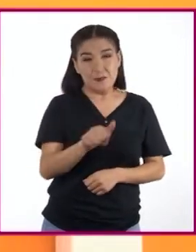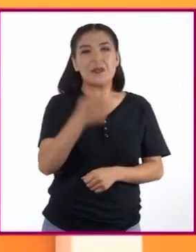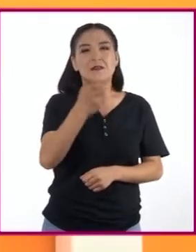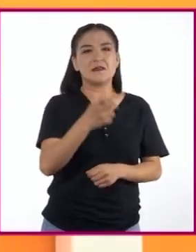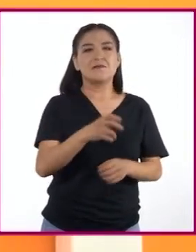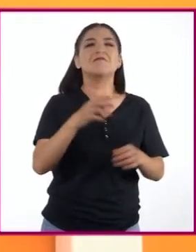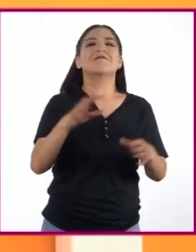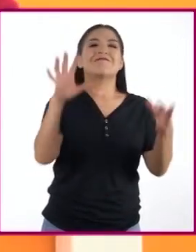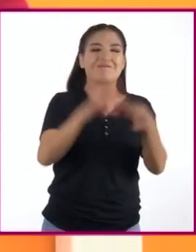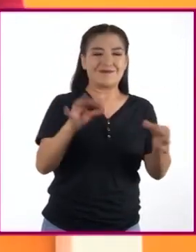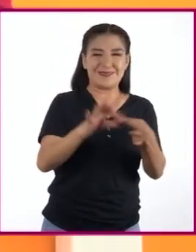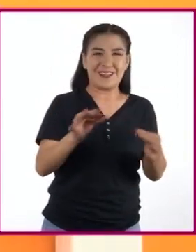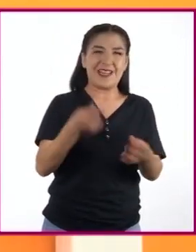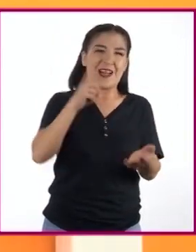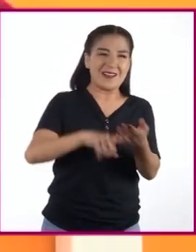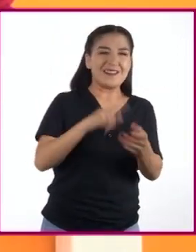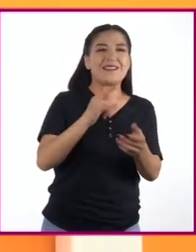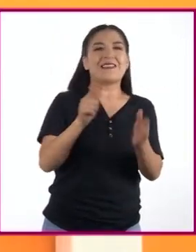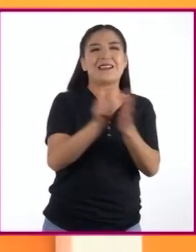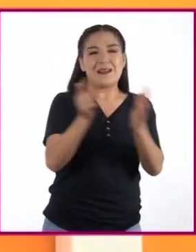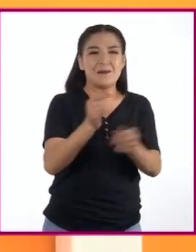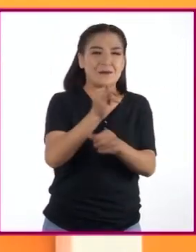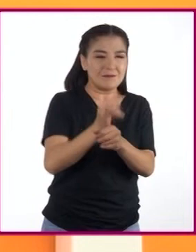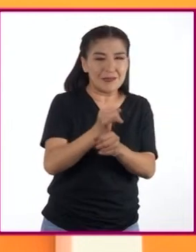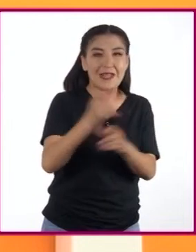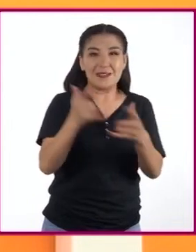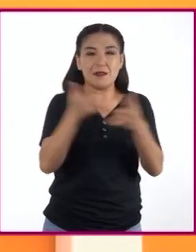fuentes históricas refieren que alrededor de